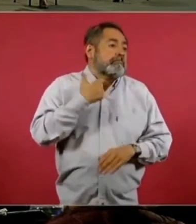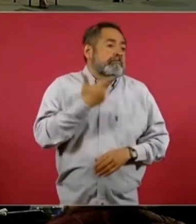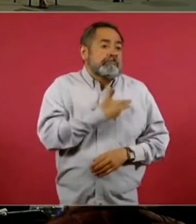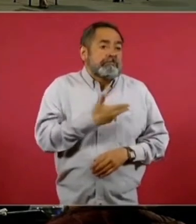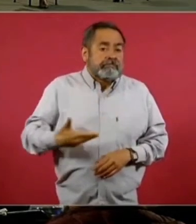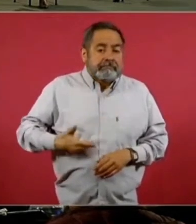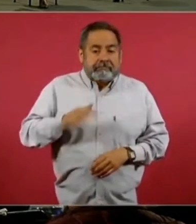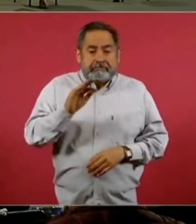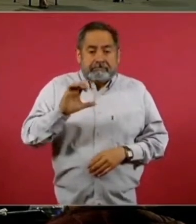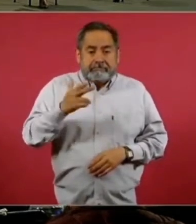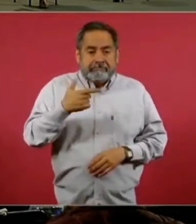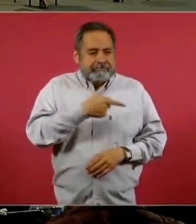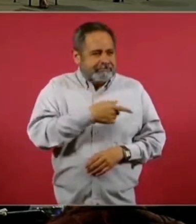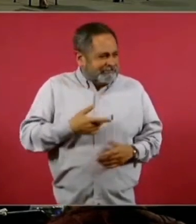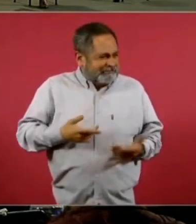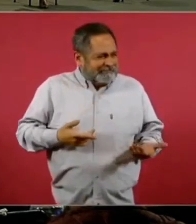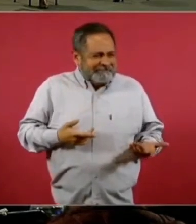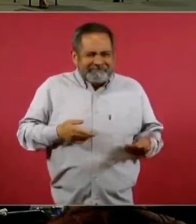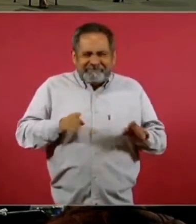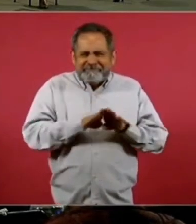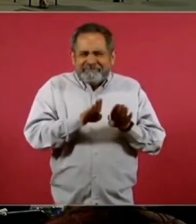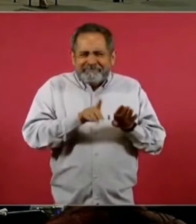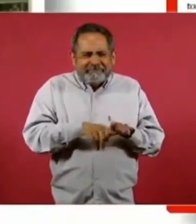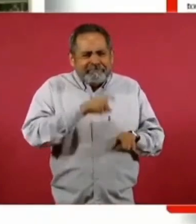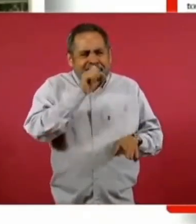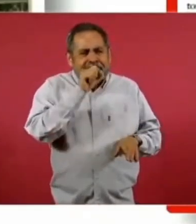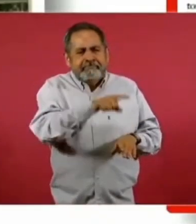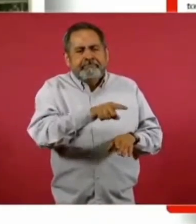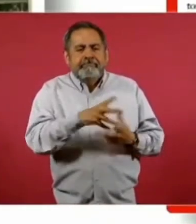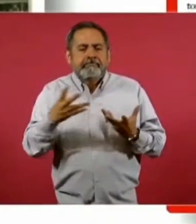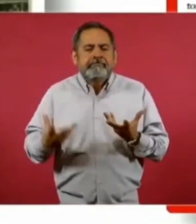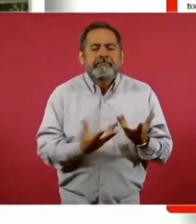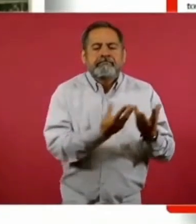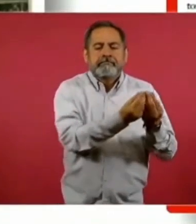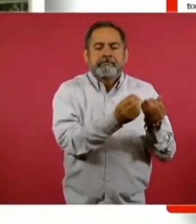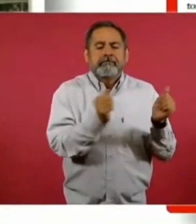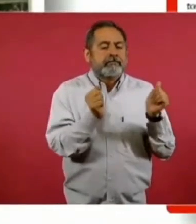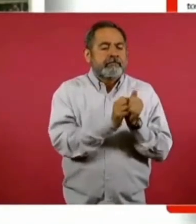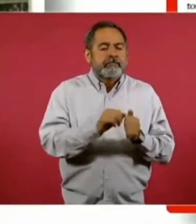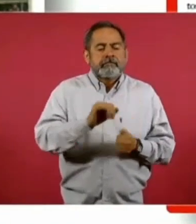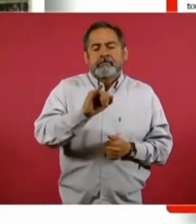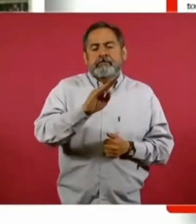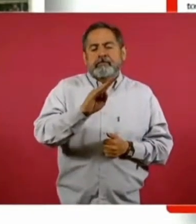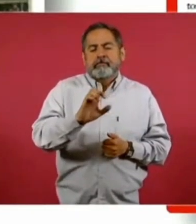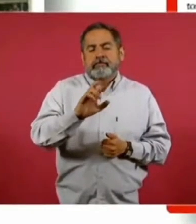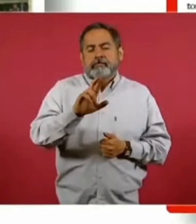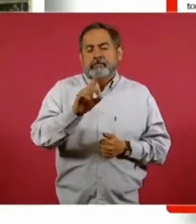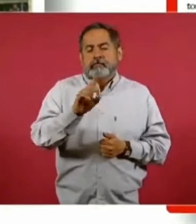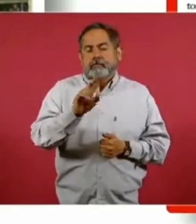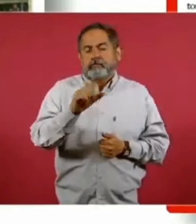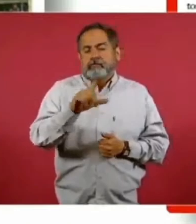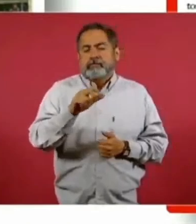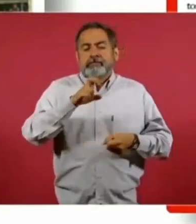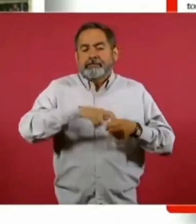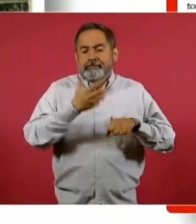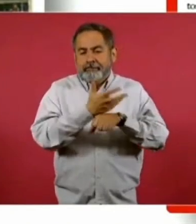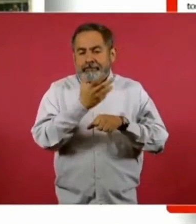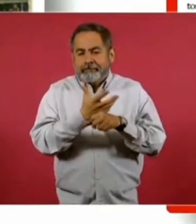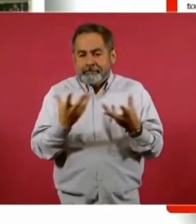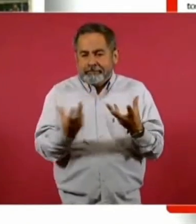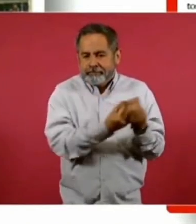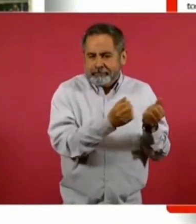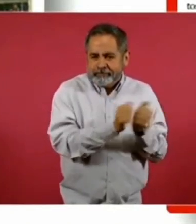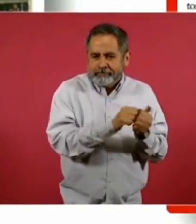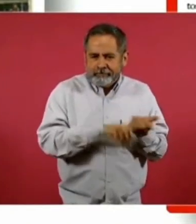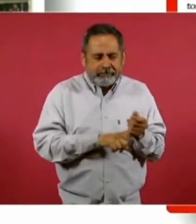Felipe Calderón, quien terminó siendo parte del Consejo de la Administración de la filial Iberdrola en Estados Unidos. Y pues también hay que